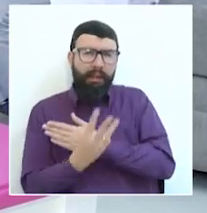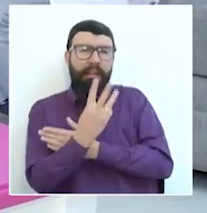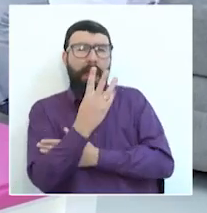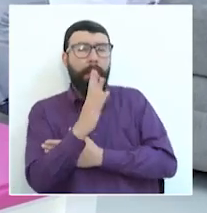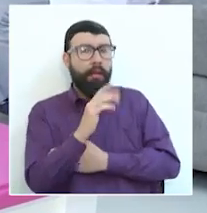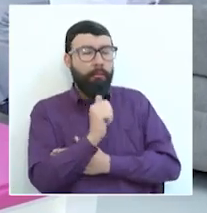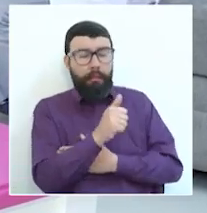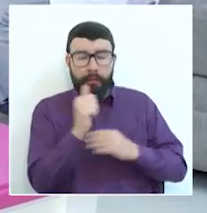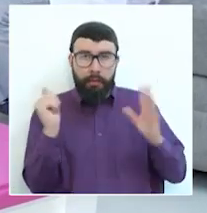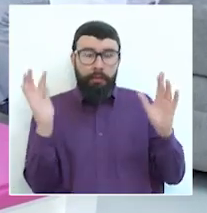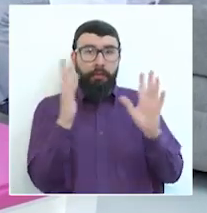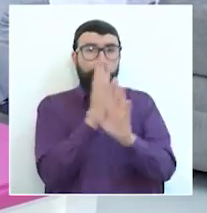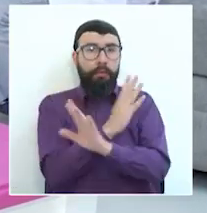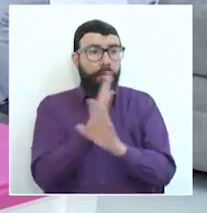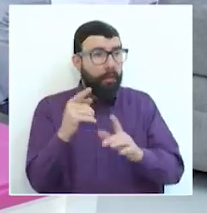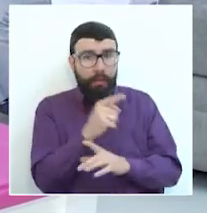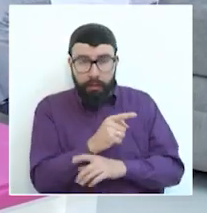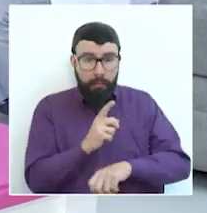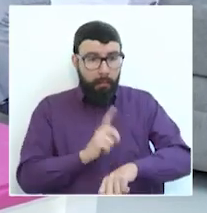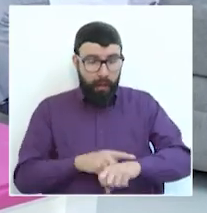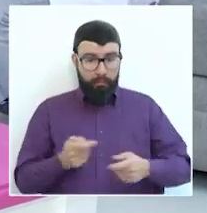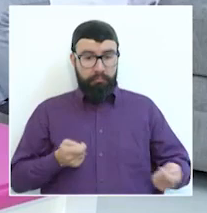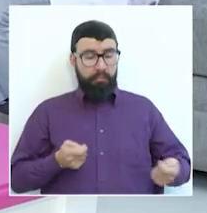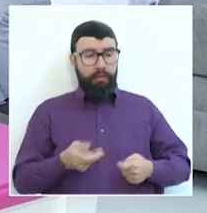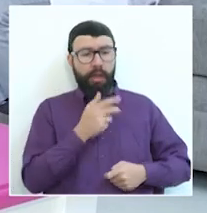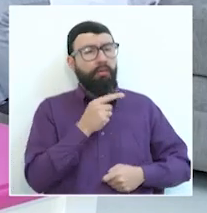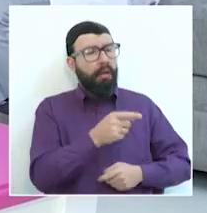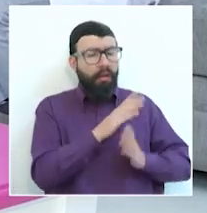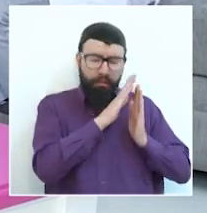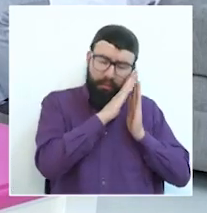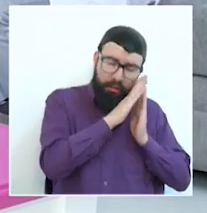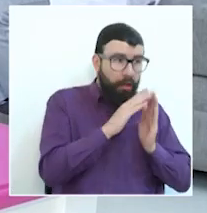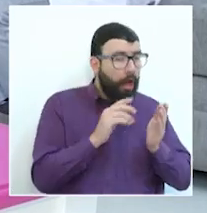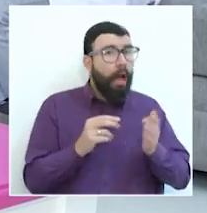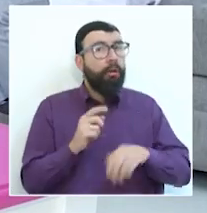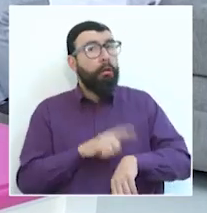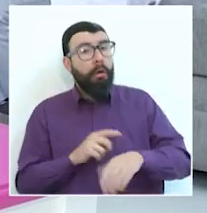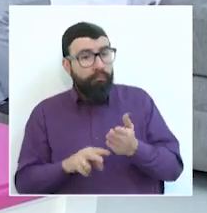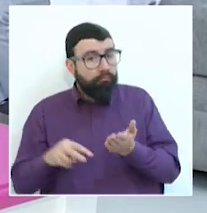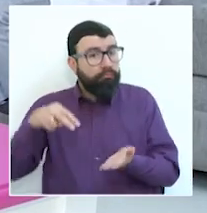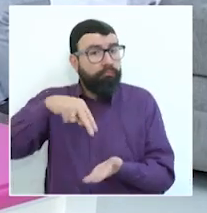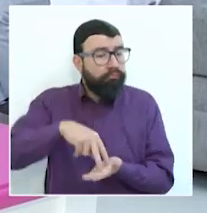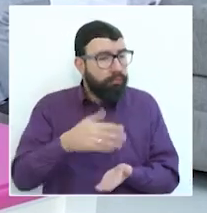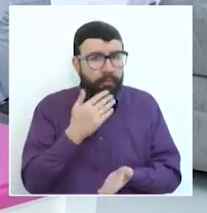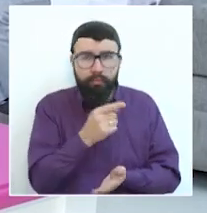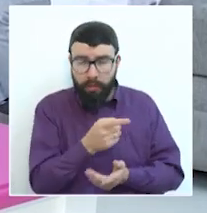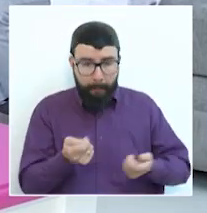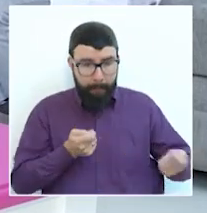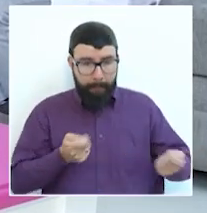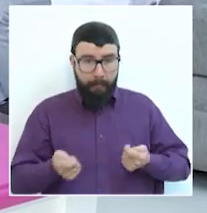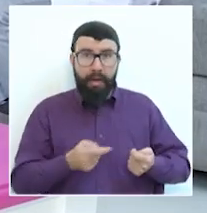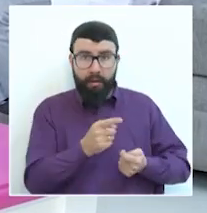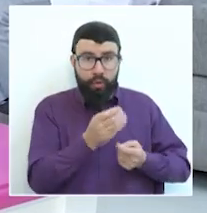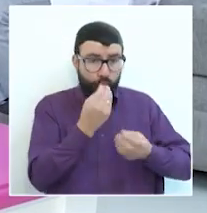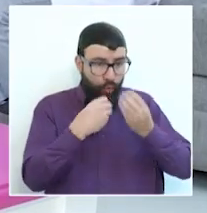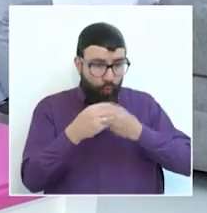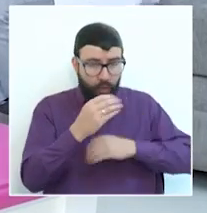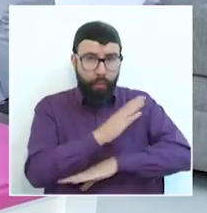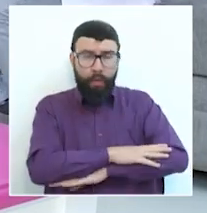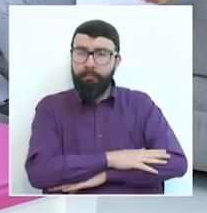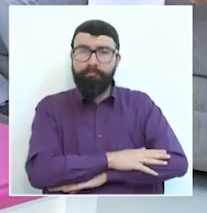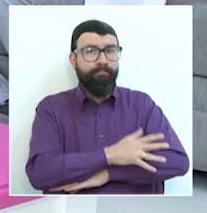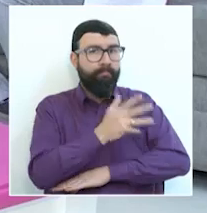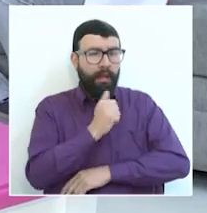él no está manejando un horario. Y usted se acuesta tarde, a qué hora se levanta, porque no maneja nutrición como lo dice Luis ahora. No tiene